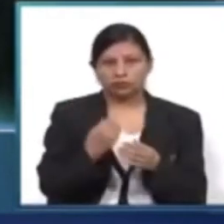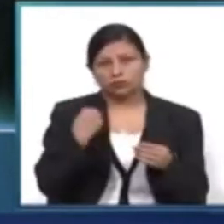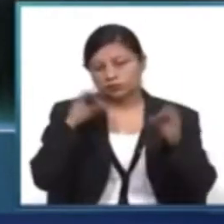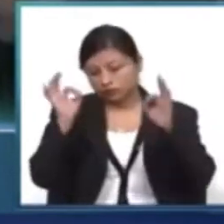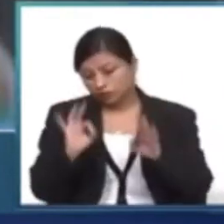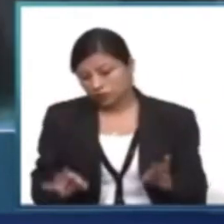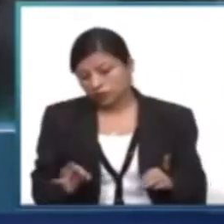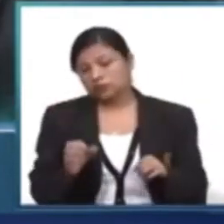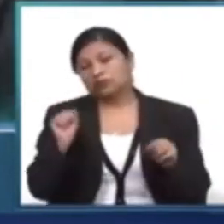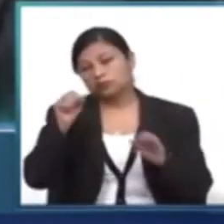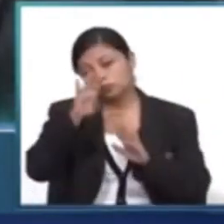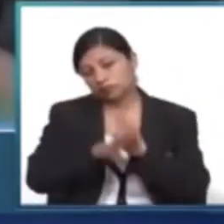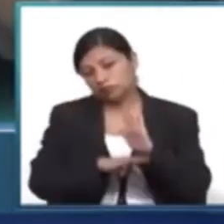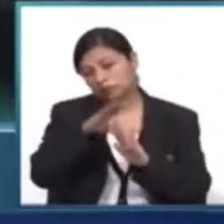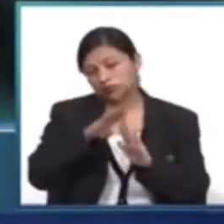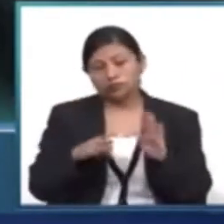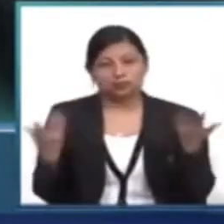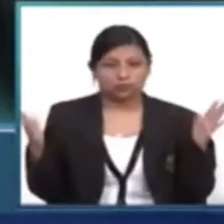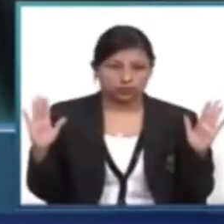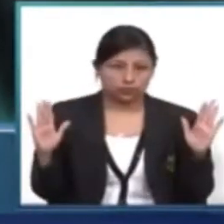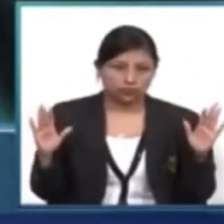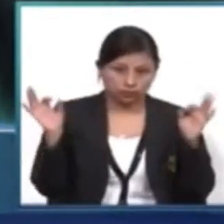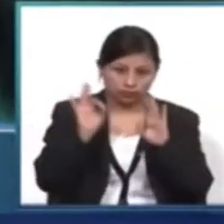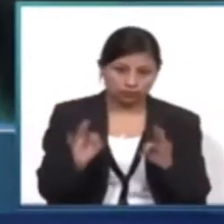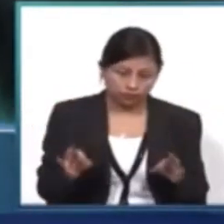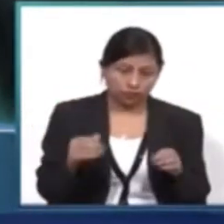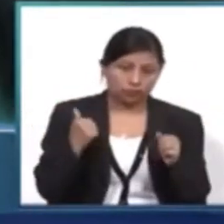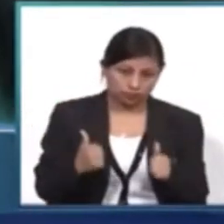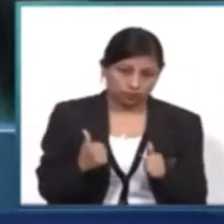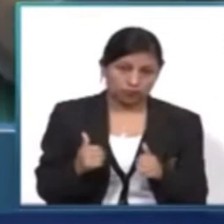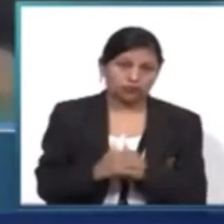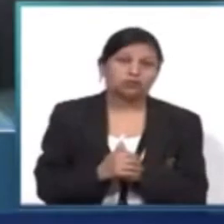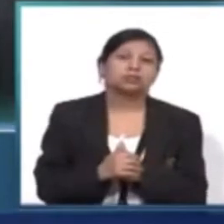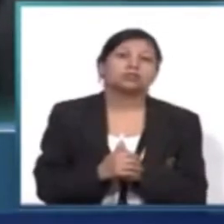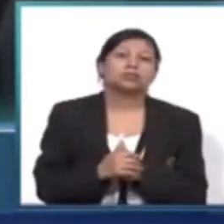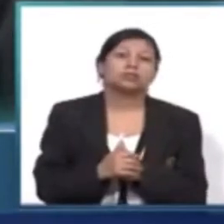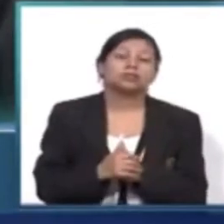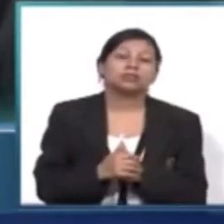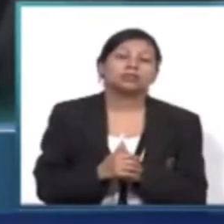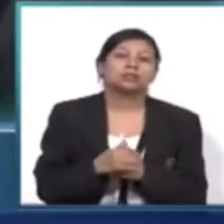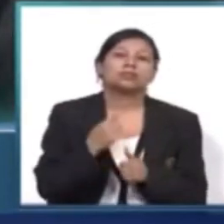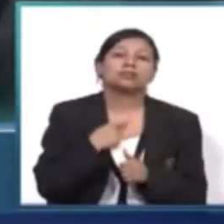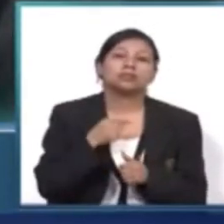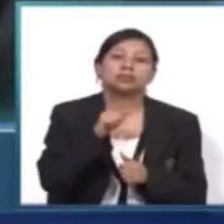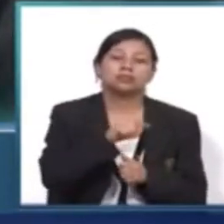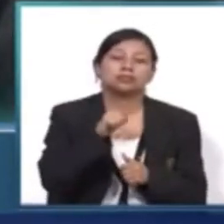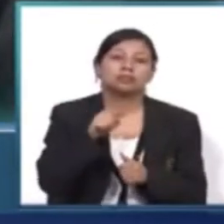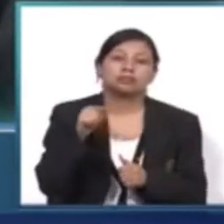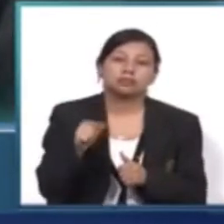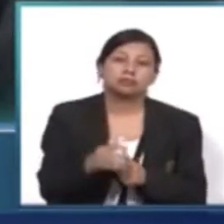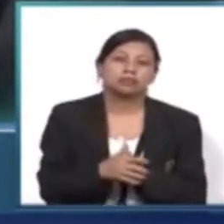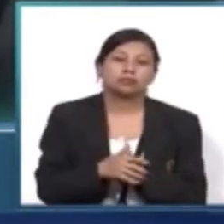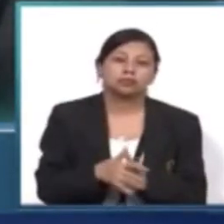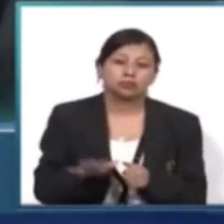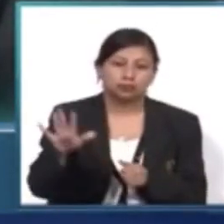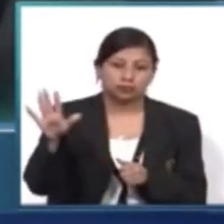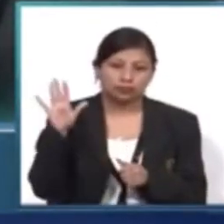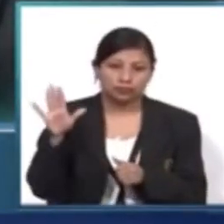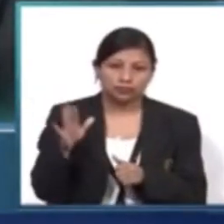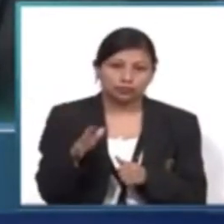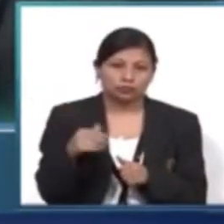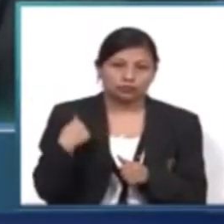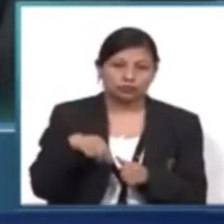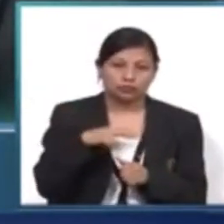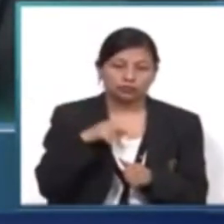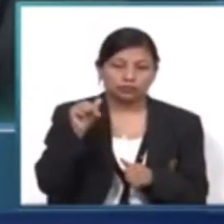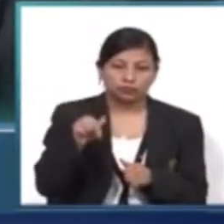puede subir, puede bajar, pero al final es un modelo, es una celda en Excel. A mí me gustaría que usted se comprometiera con